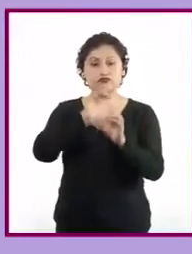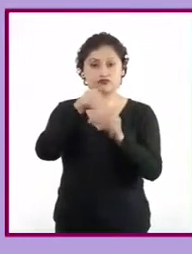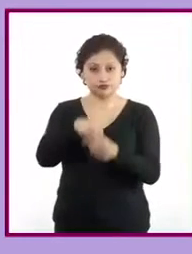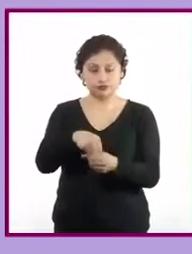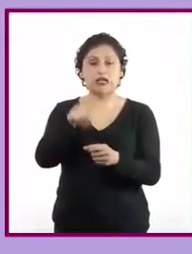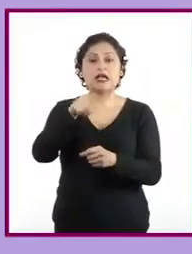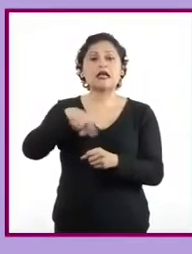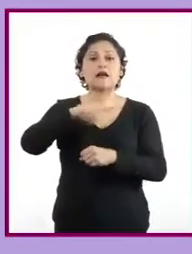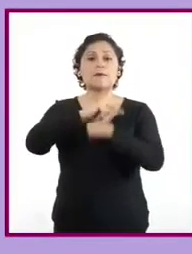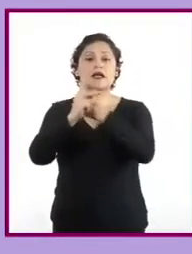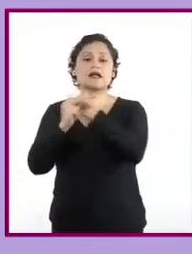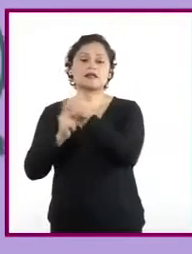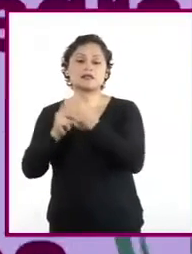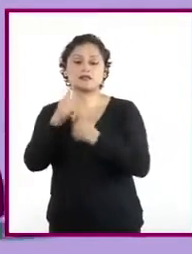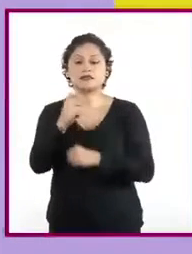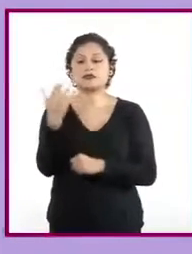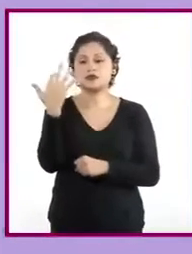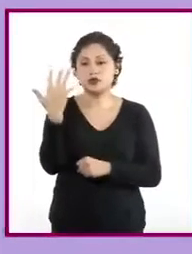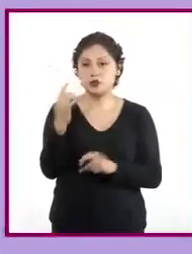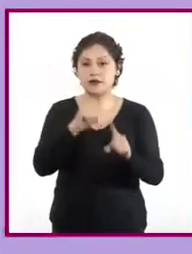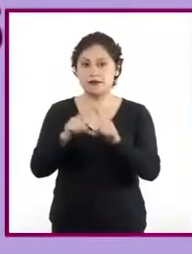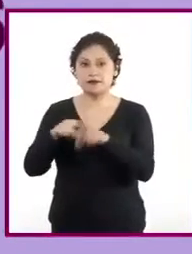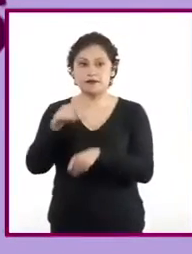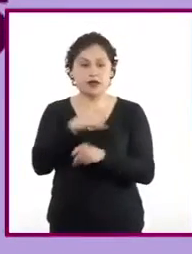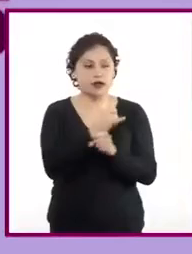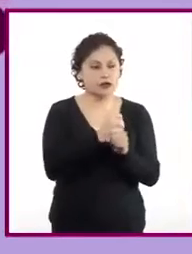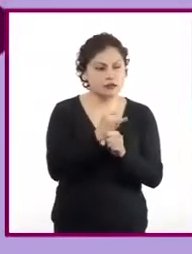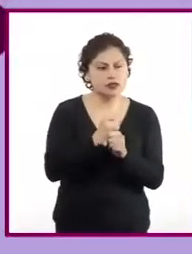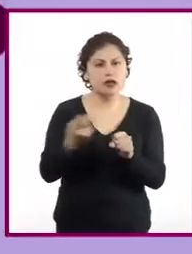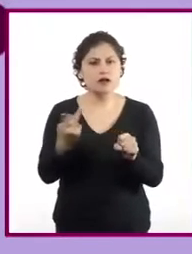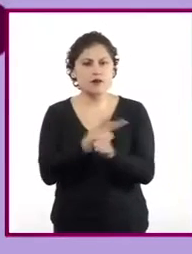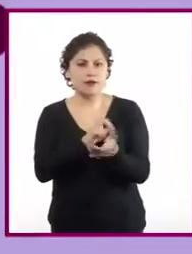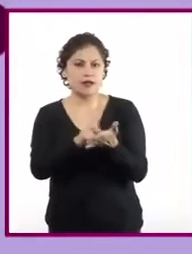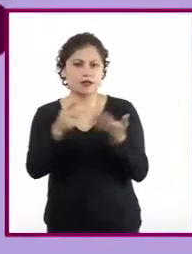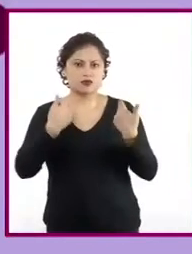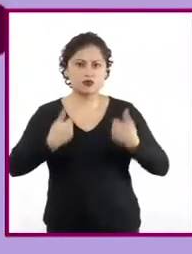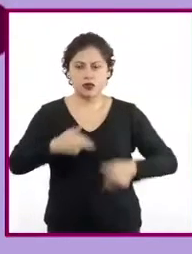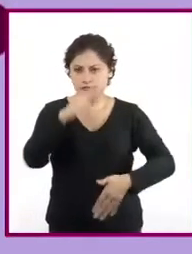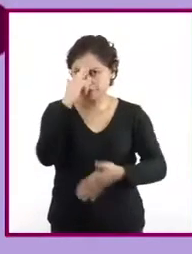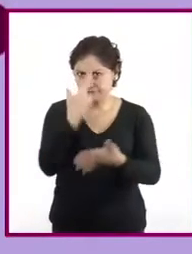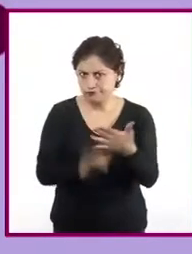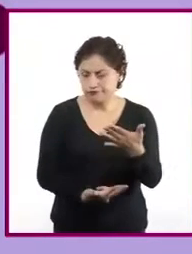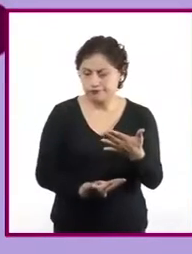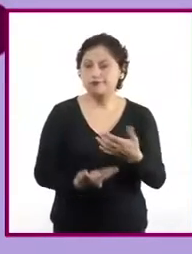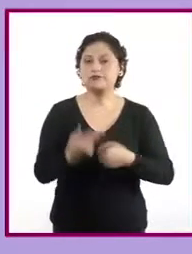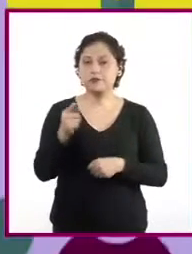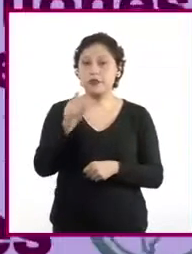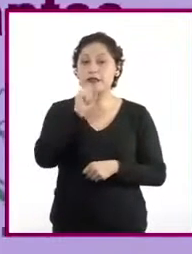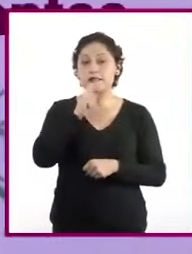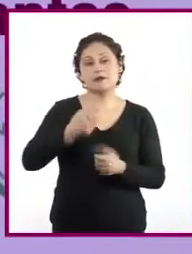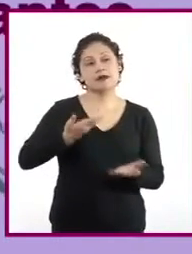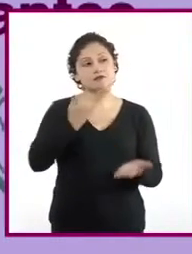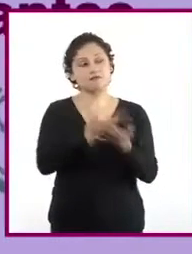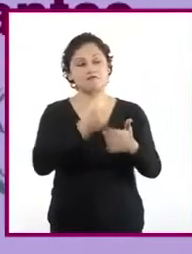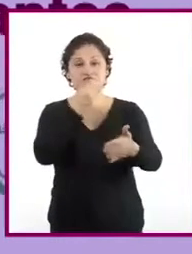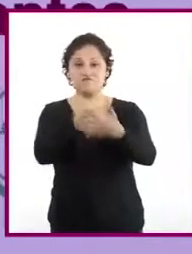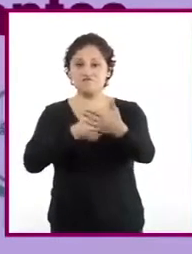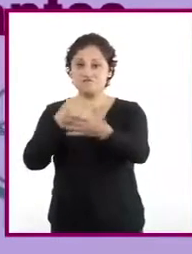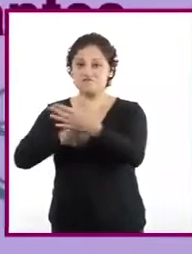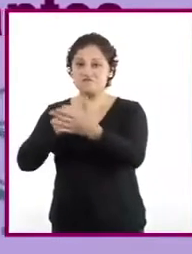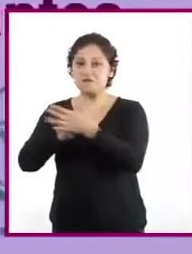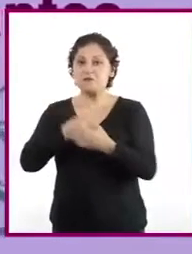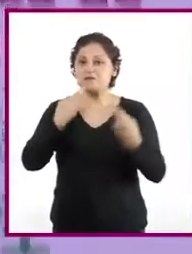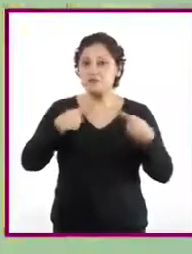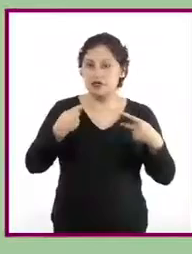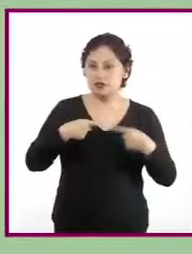tarea investigar situaciones de abuso o violaciones de los derechos humanos, además de exigir justicia para las personas que han sufrido